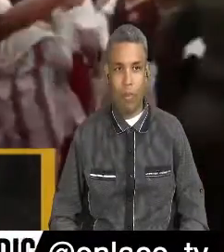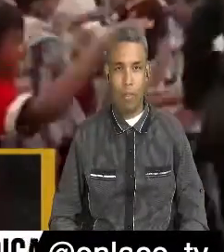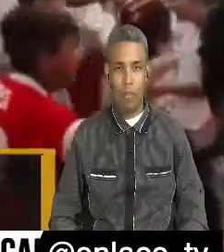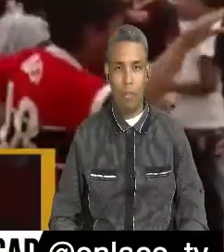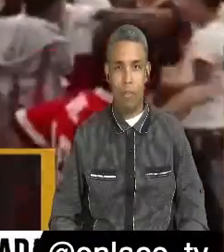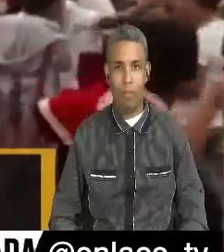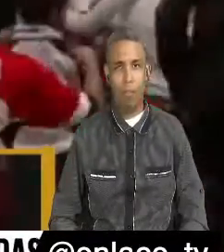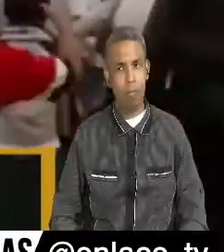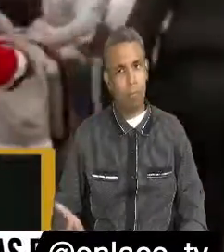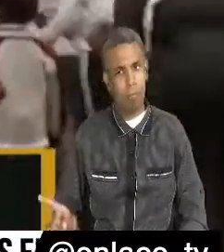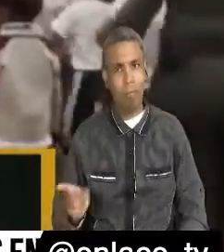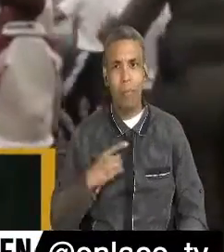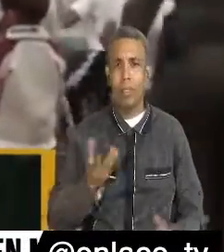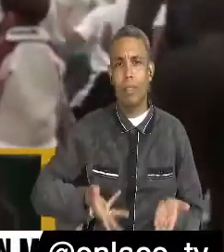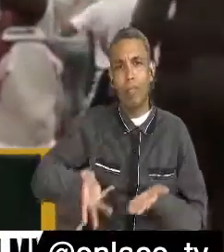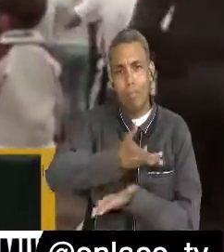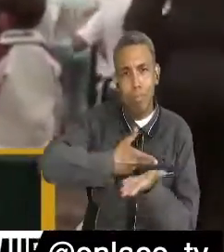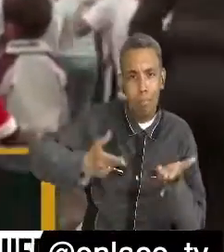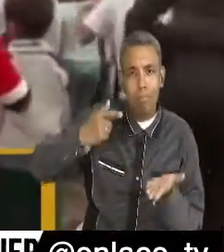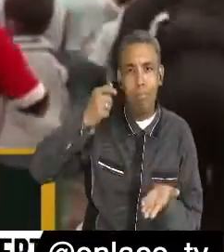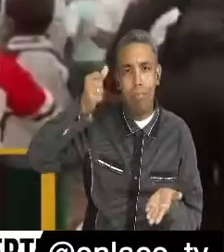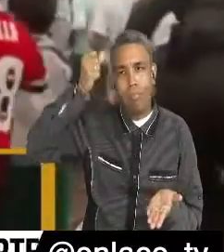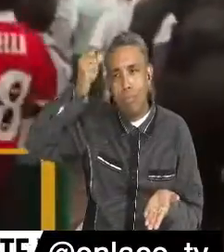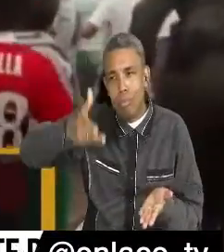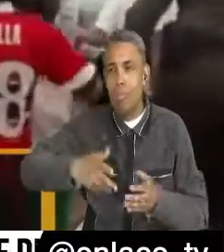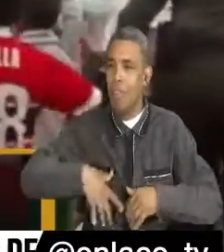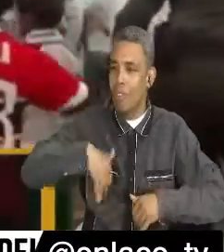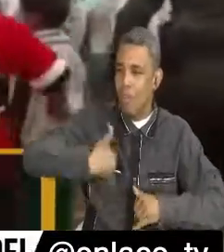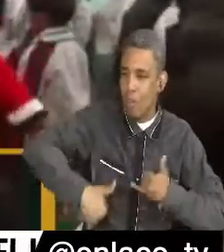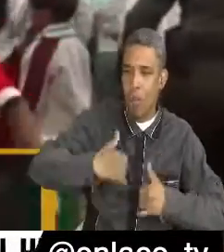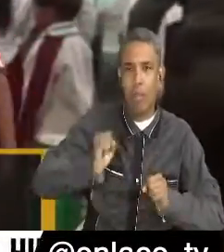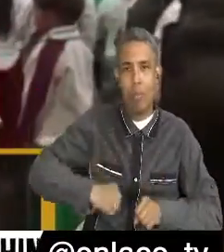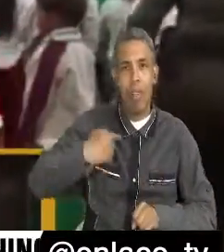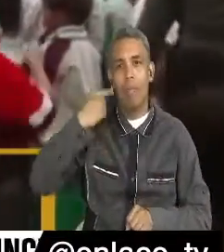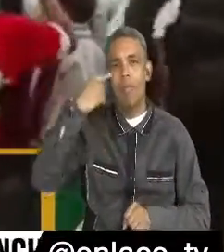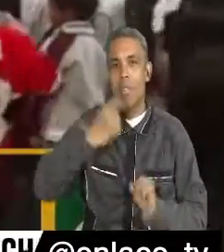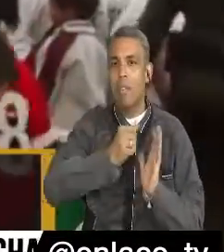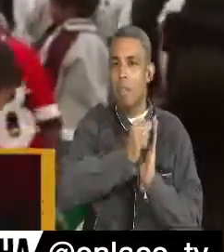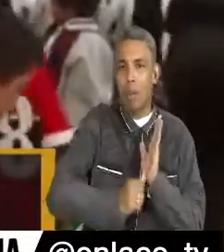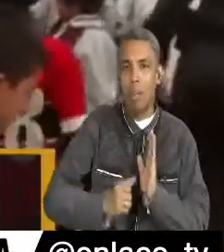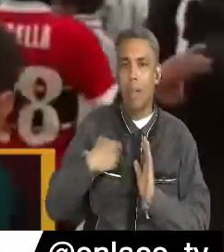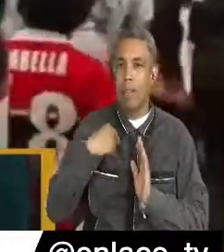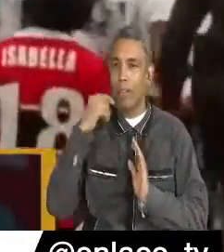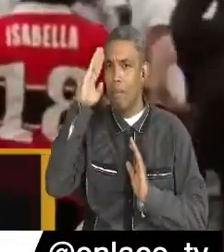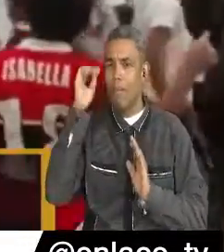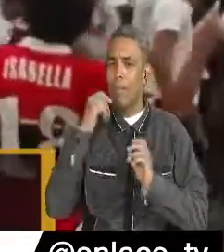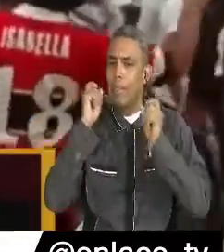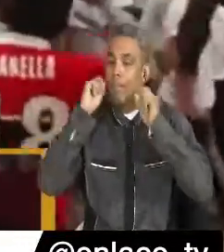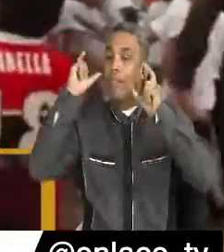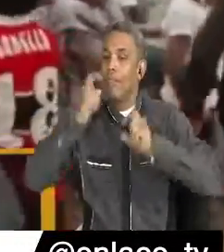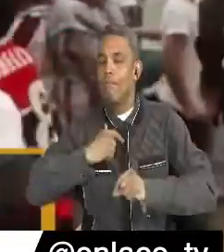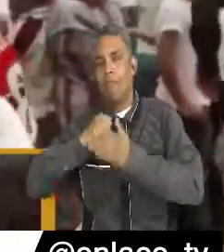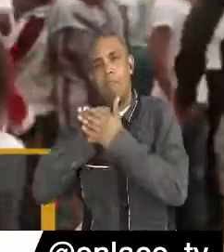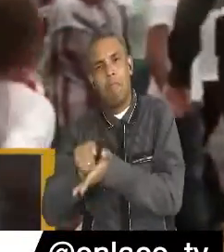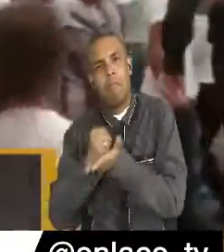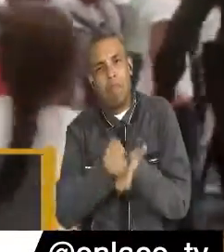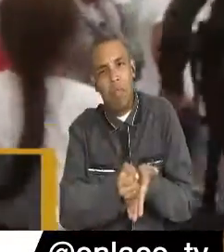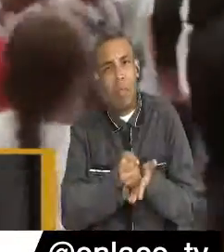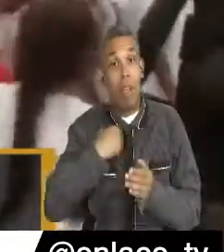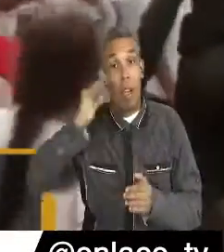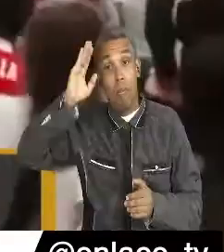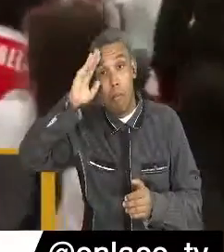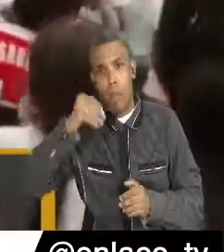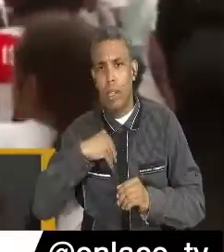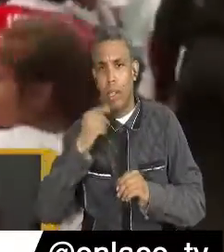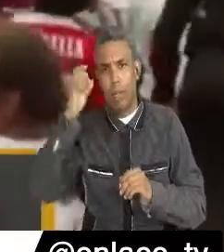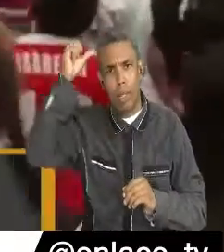Estas jornadas están enmarcadas en el despliegue del programa Abre Tus Ojos, programa bandera de la Policía de Infancia y Adolescencia, que combina actividades